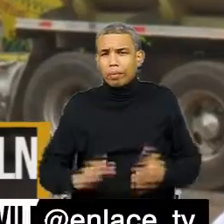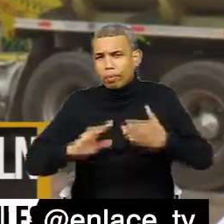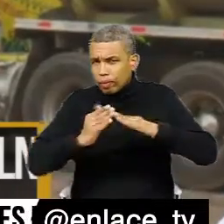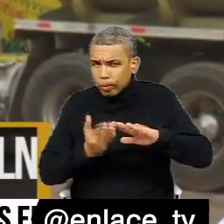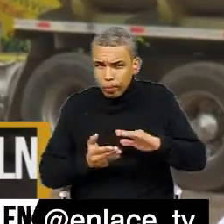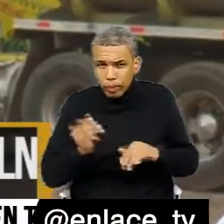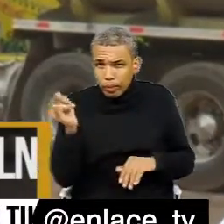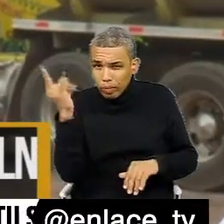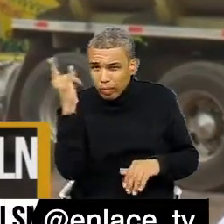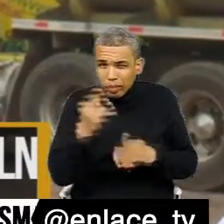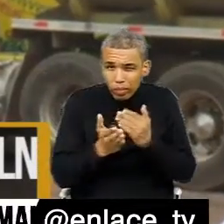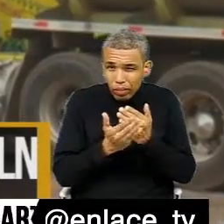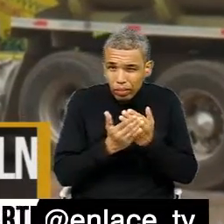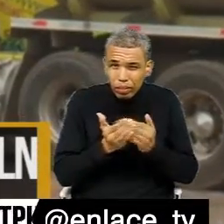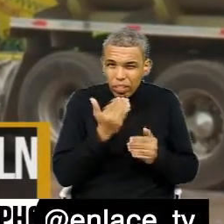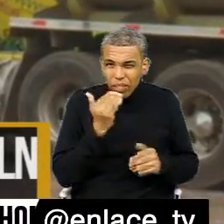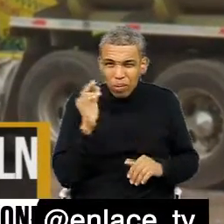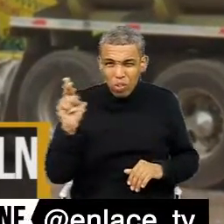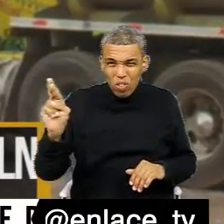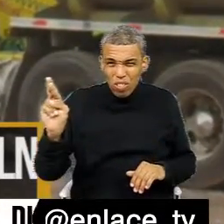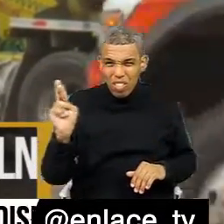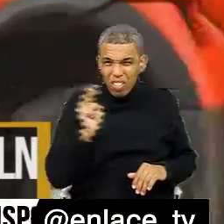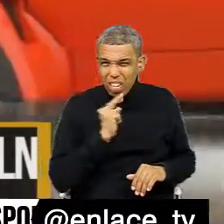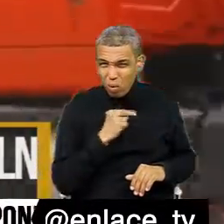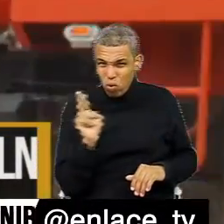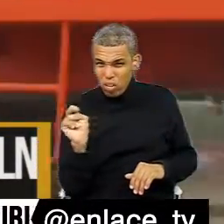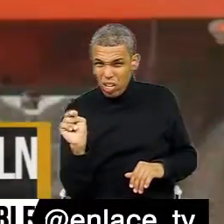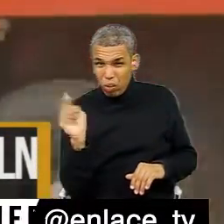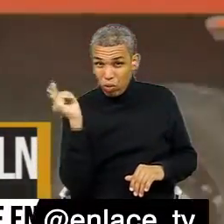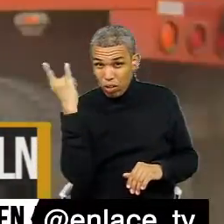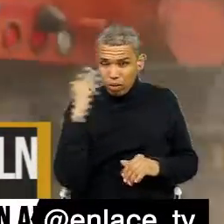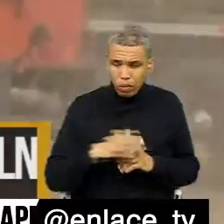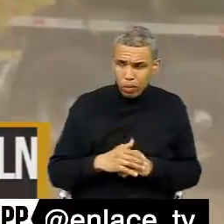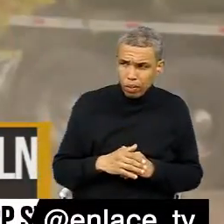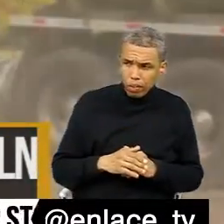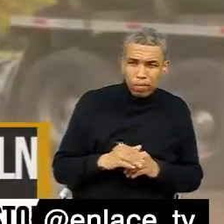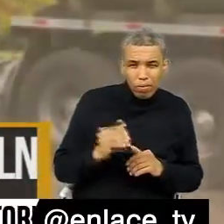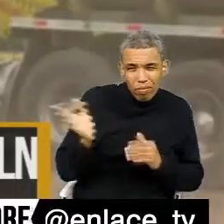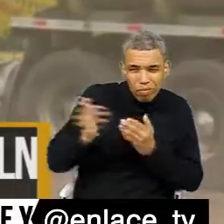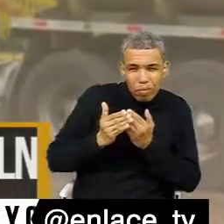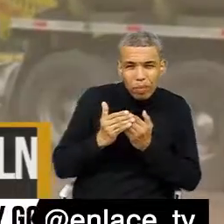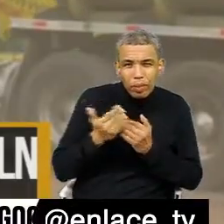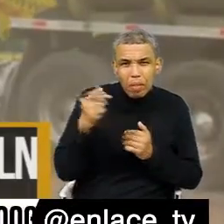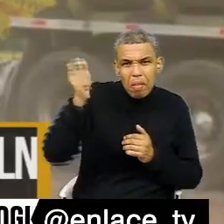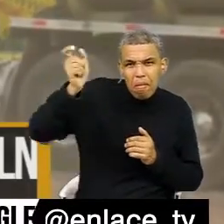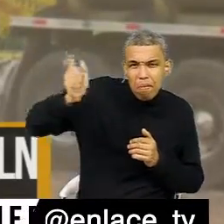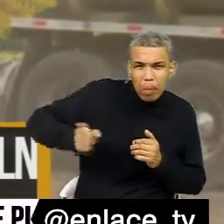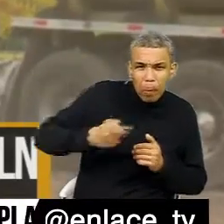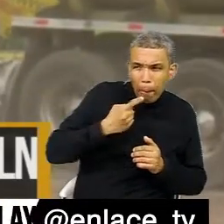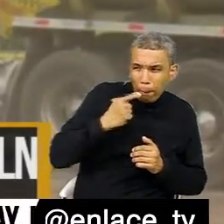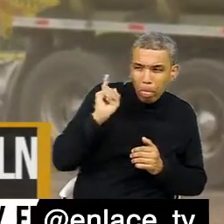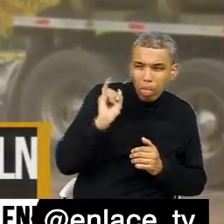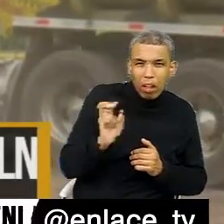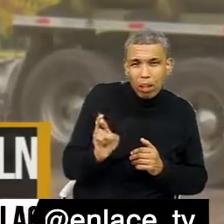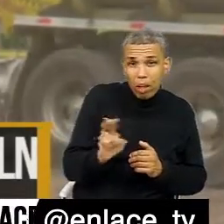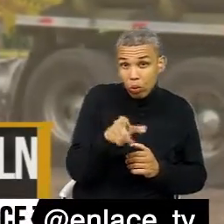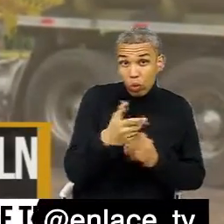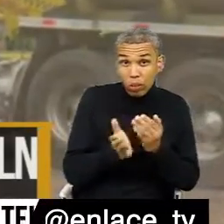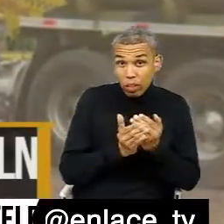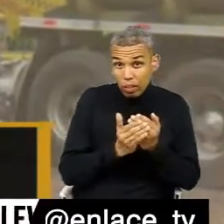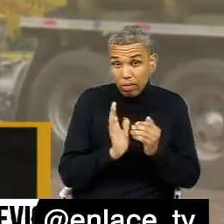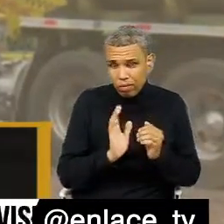mencione, nos llame inmediatamente cuando exista un elemento o una persona sospechosa, para de una